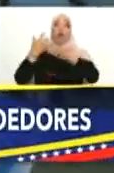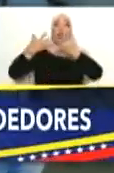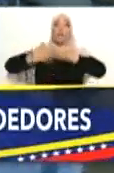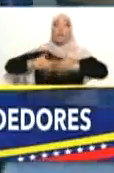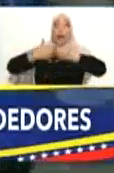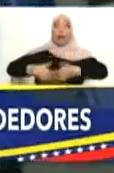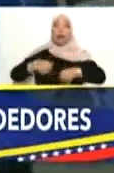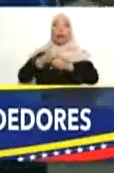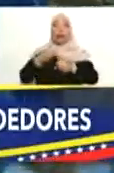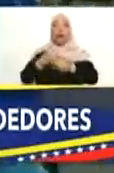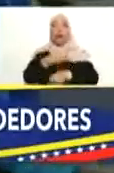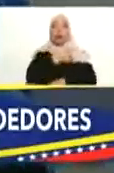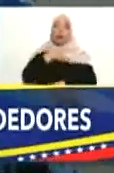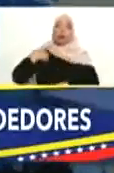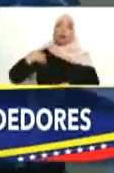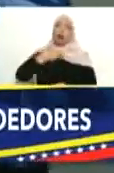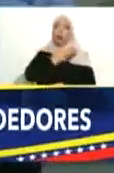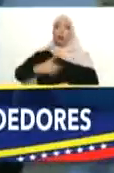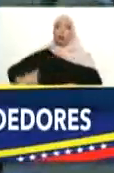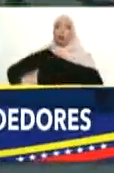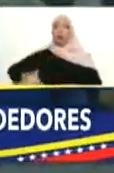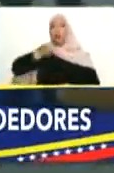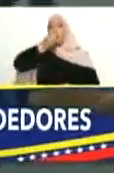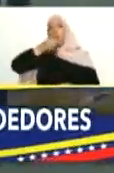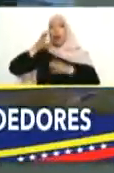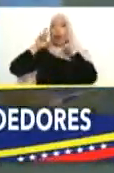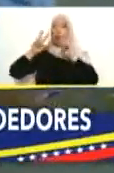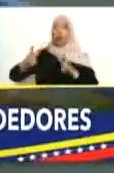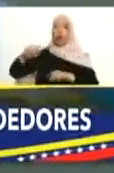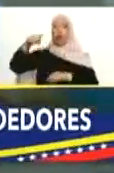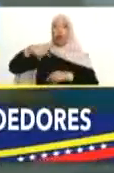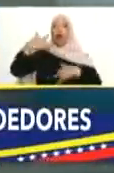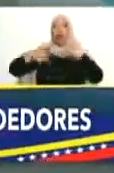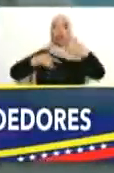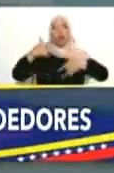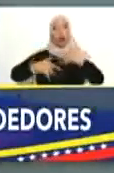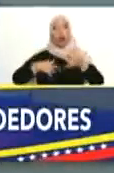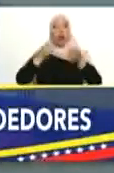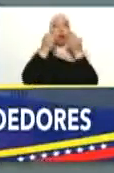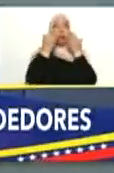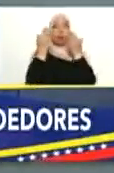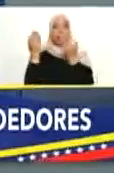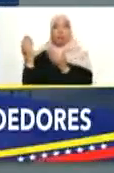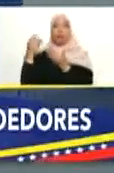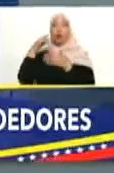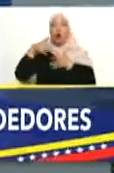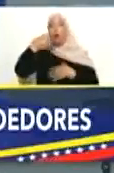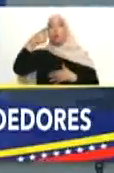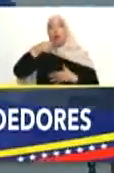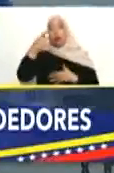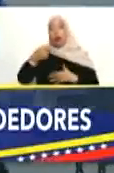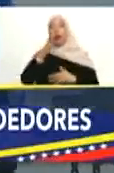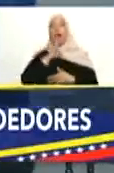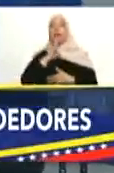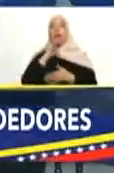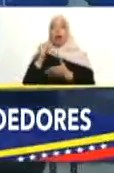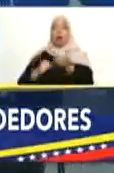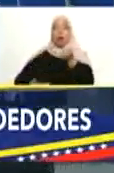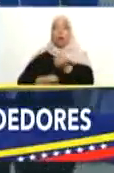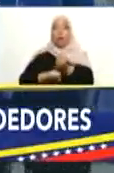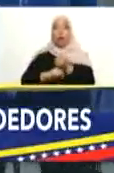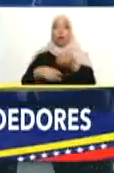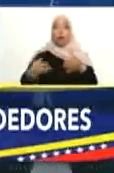yo quisiera, presidente, que así como pueda ir viendo cada una de estas iniciativas, que toda esta política de financiamiento le ha permitido a